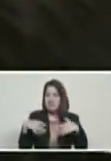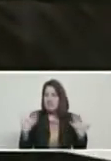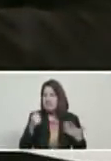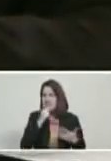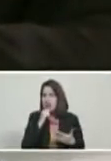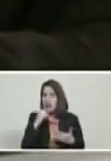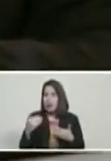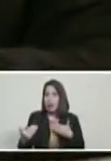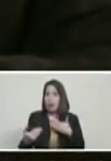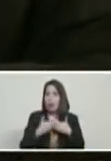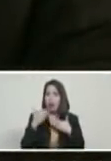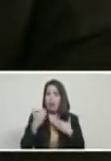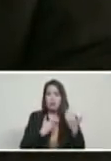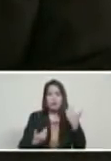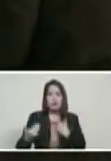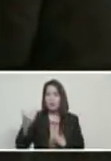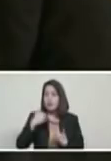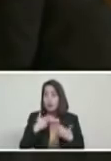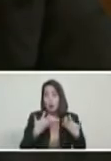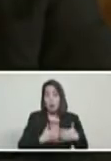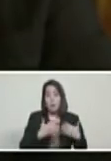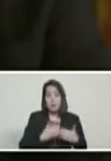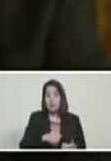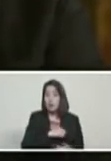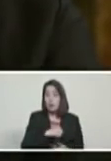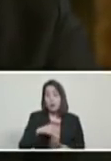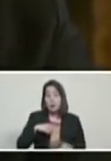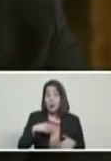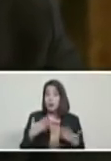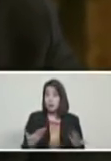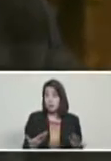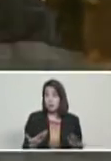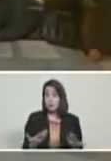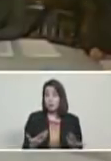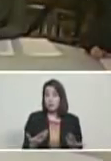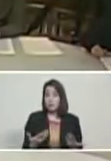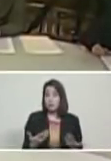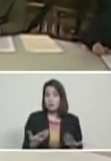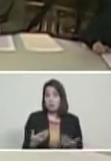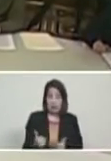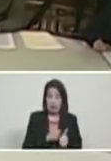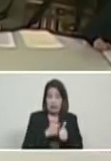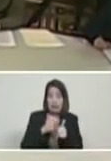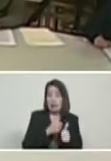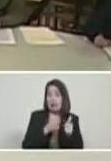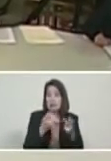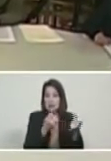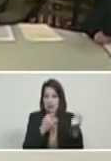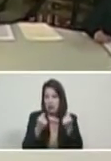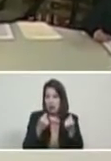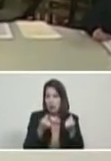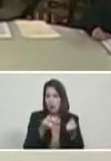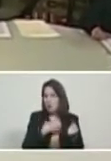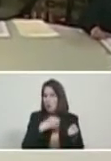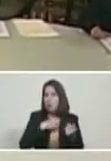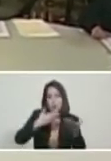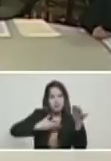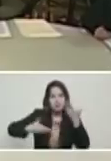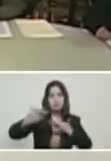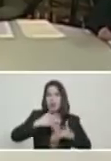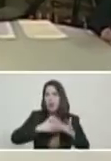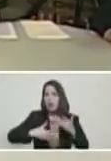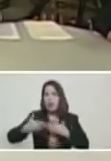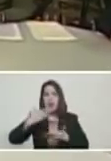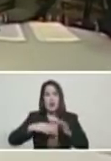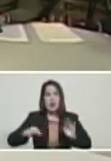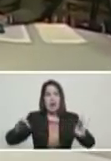privados, son los empresarios que les persiguen las cuentas, les impiden transacciones, les